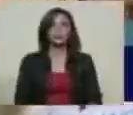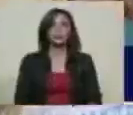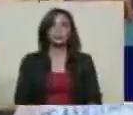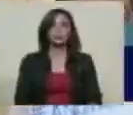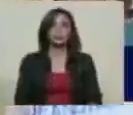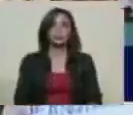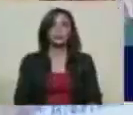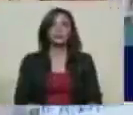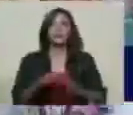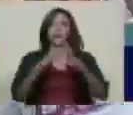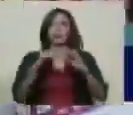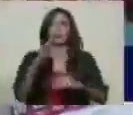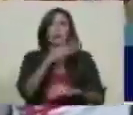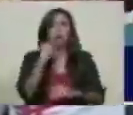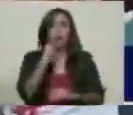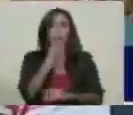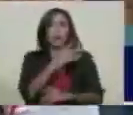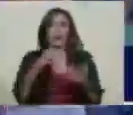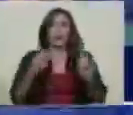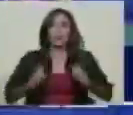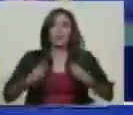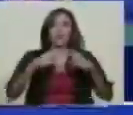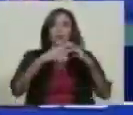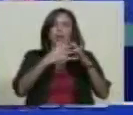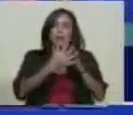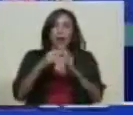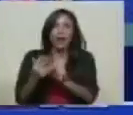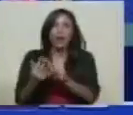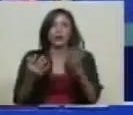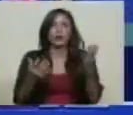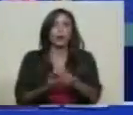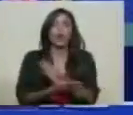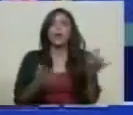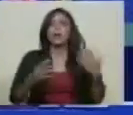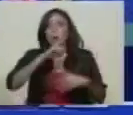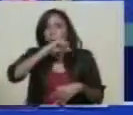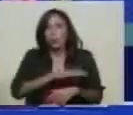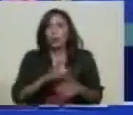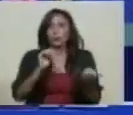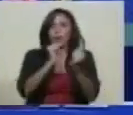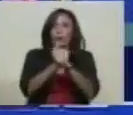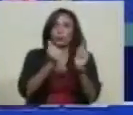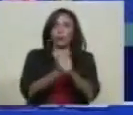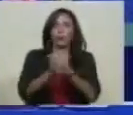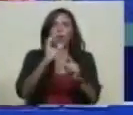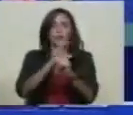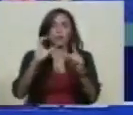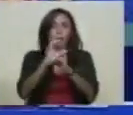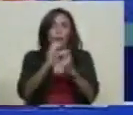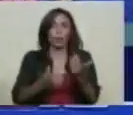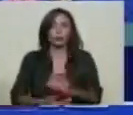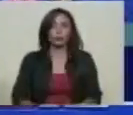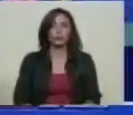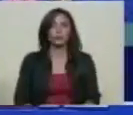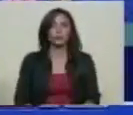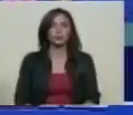de los jóvenes de los barrios, de los jóvenes de la cultura, del deporte. Una